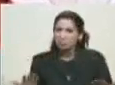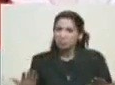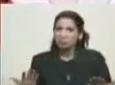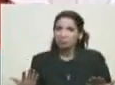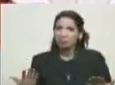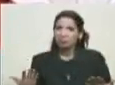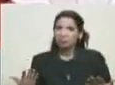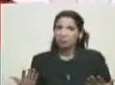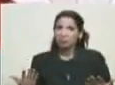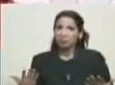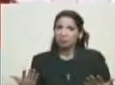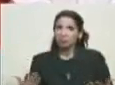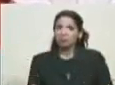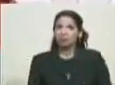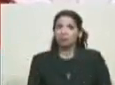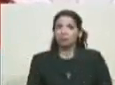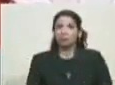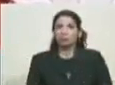Incidente,